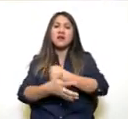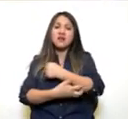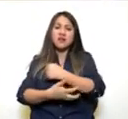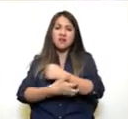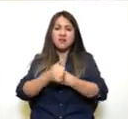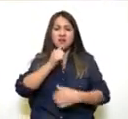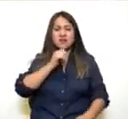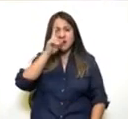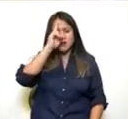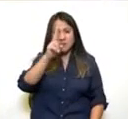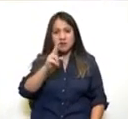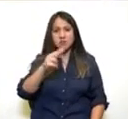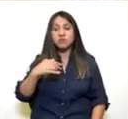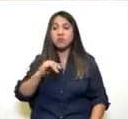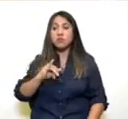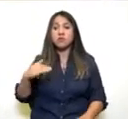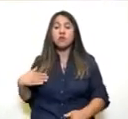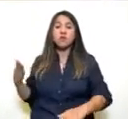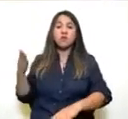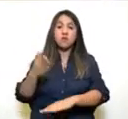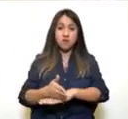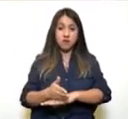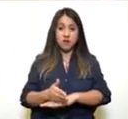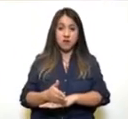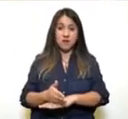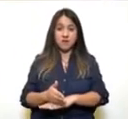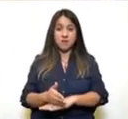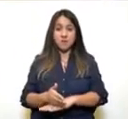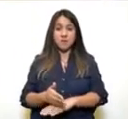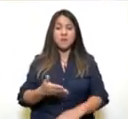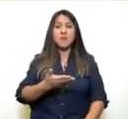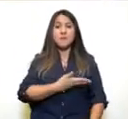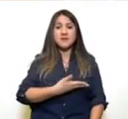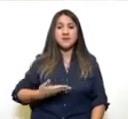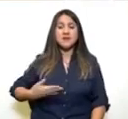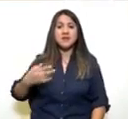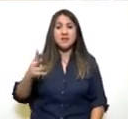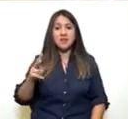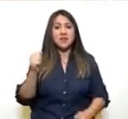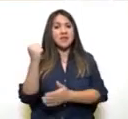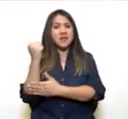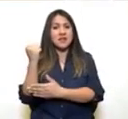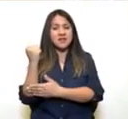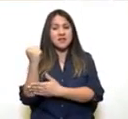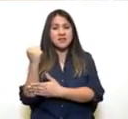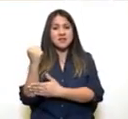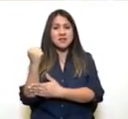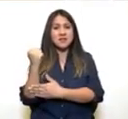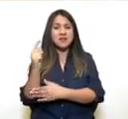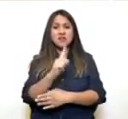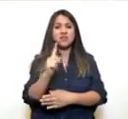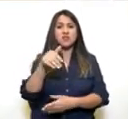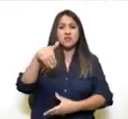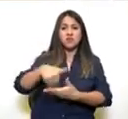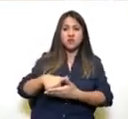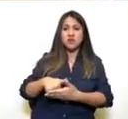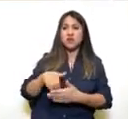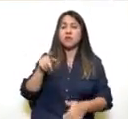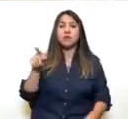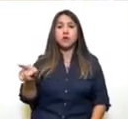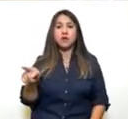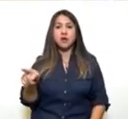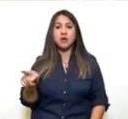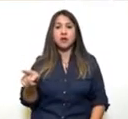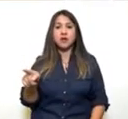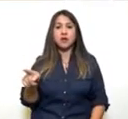y estuve ahí aunque sea un presidente de derecha aunque yo no hubiese votado por él no